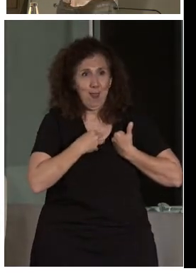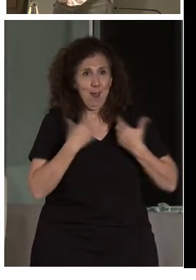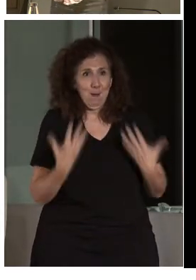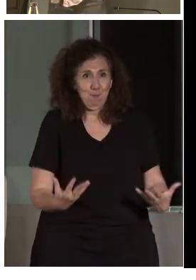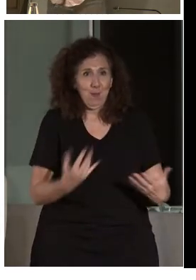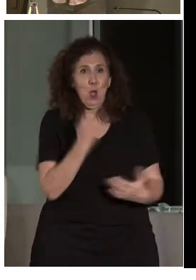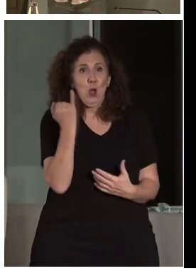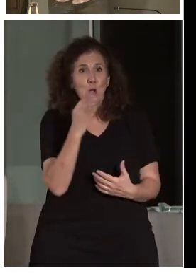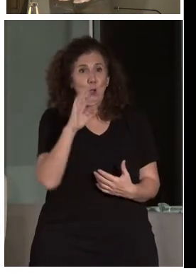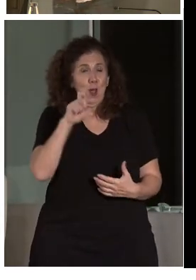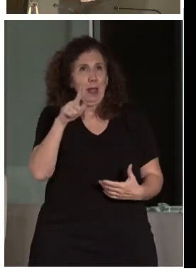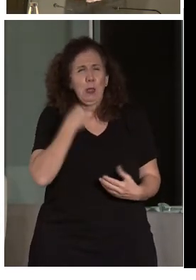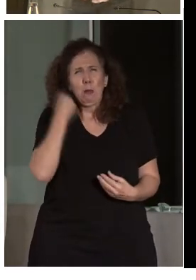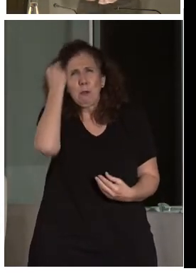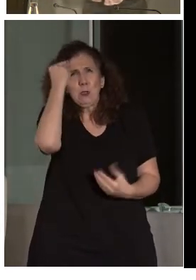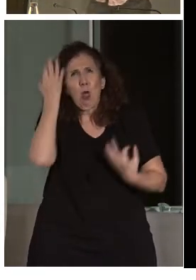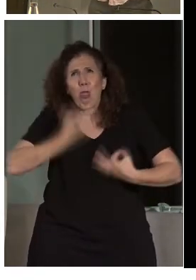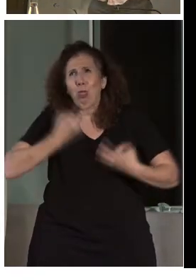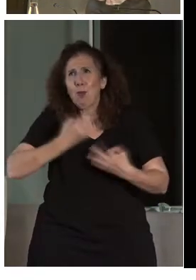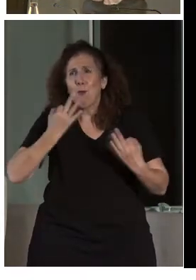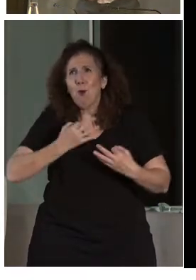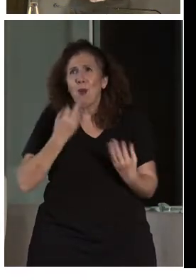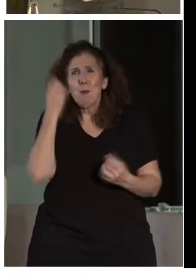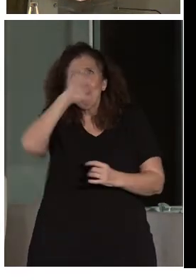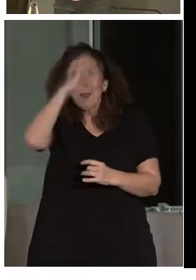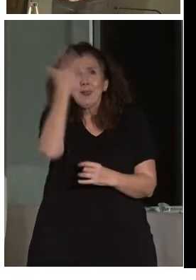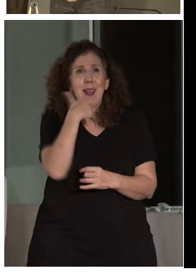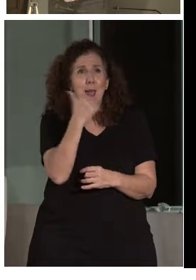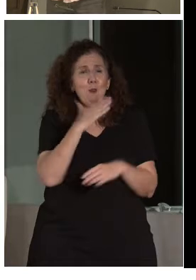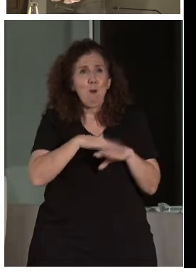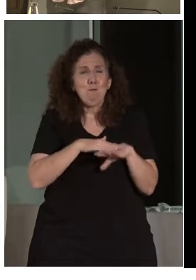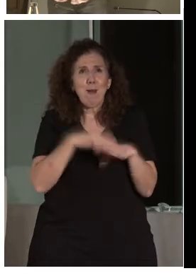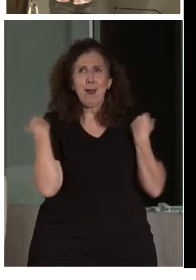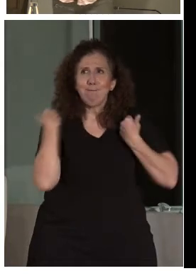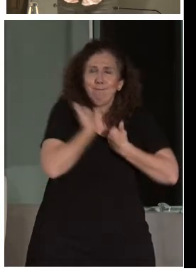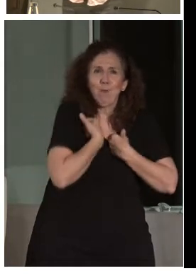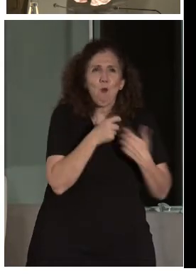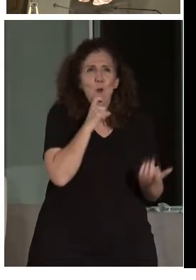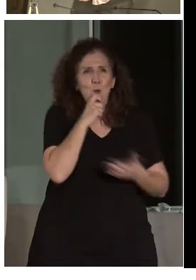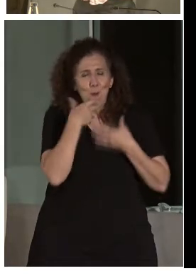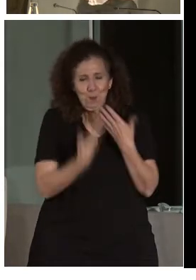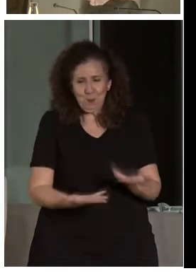y dijo, pues yo tengo que inventar algo porque... ¿Por qué? ¿Qué va? Exactamente. Se hizo un...